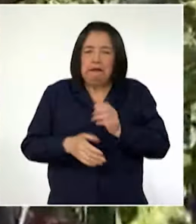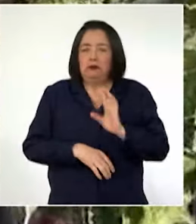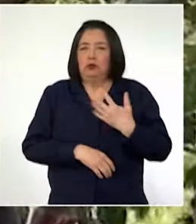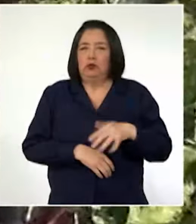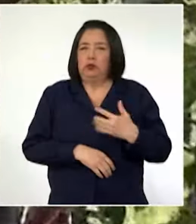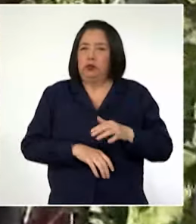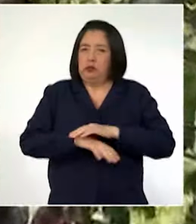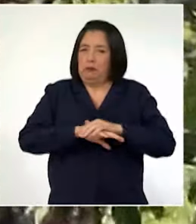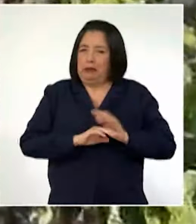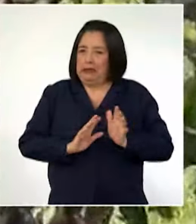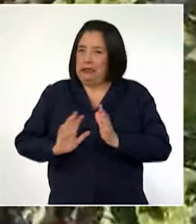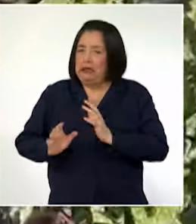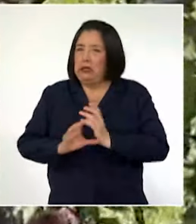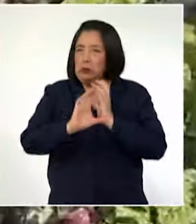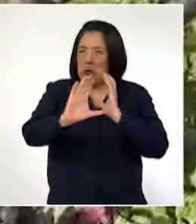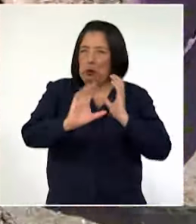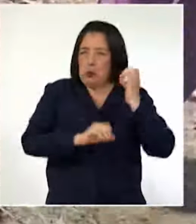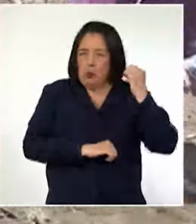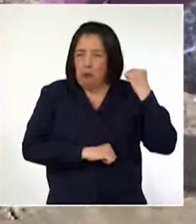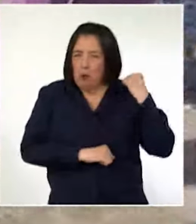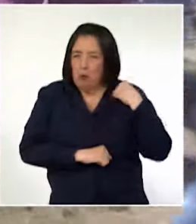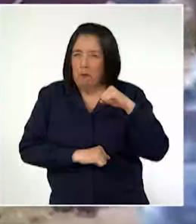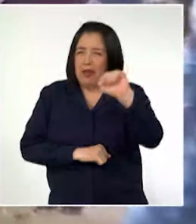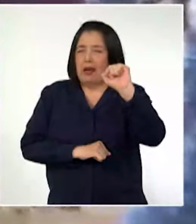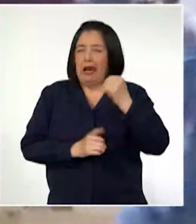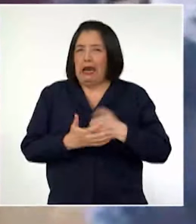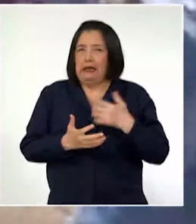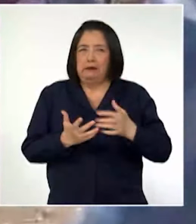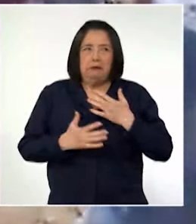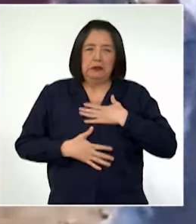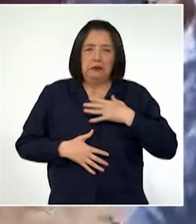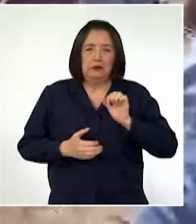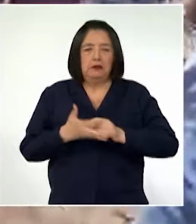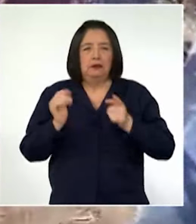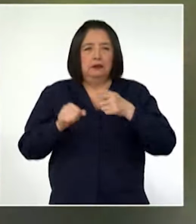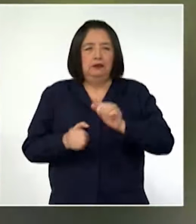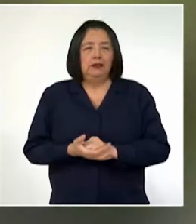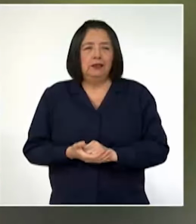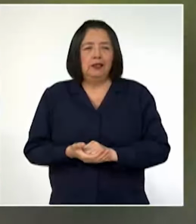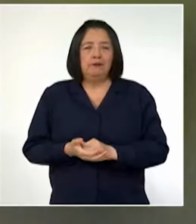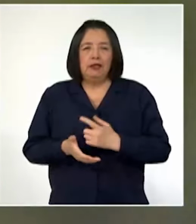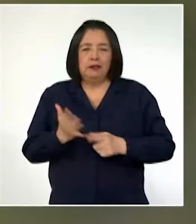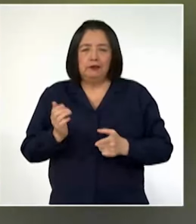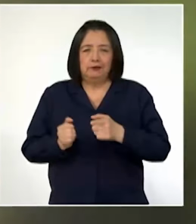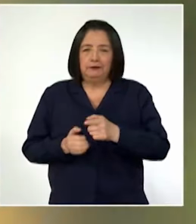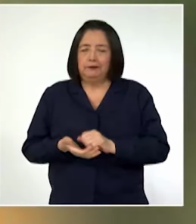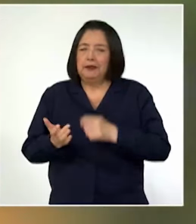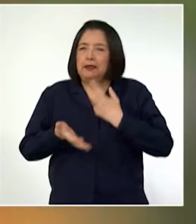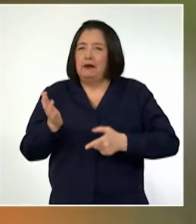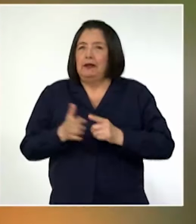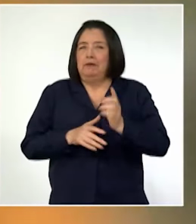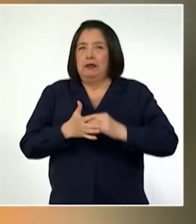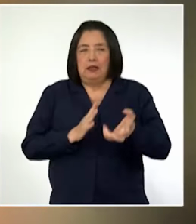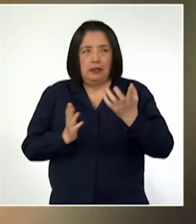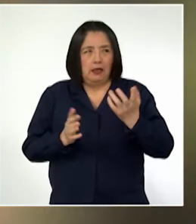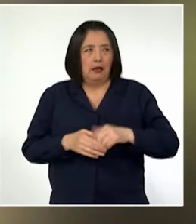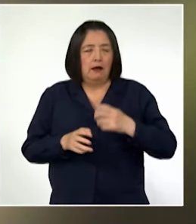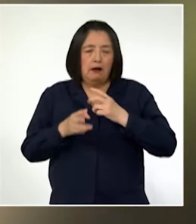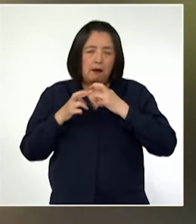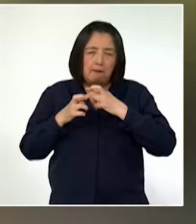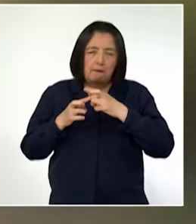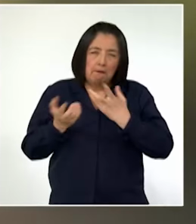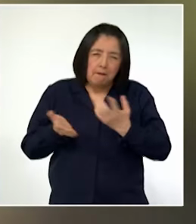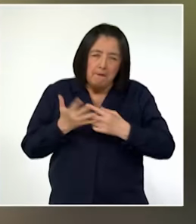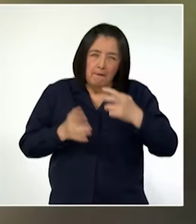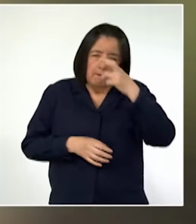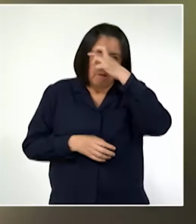Fue planeado como un viaje de diversión, pero terminó en tragedia. El bus en el que viajaba la promoción del colegio San Jacinto